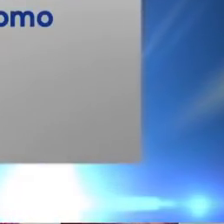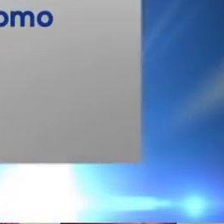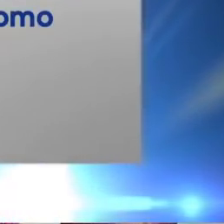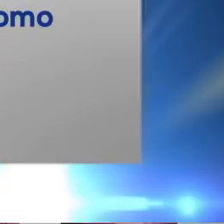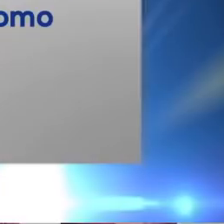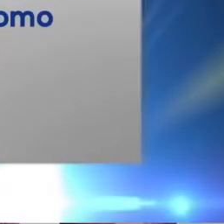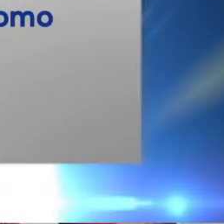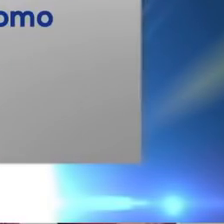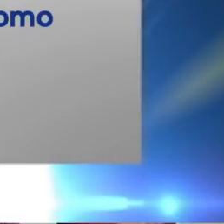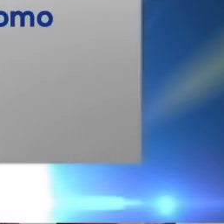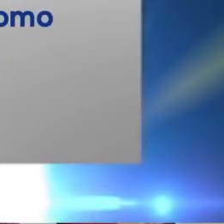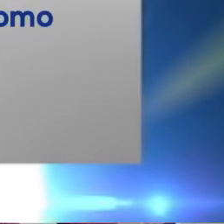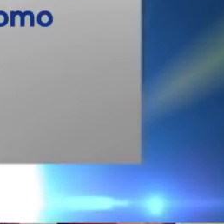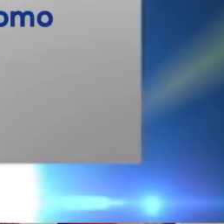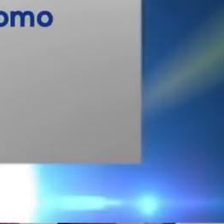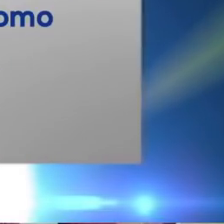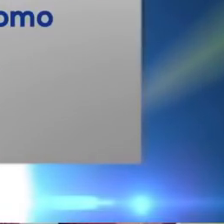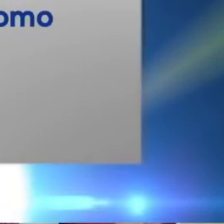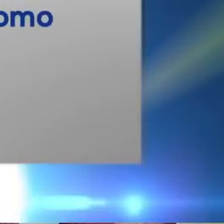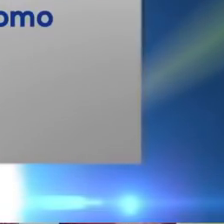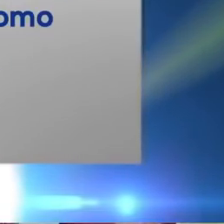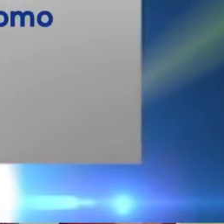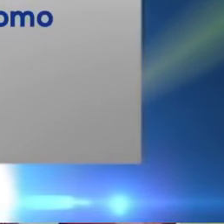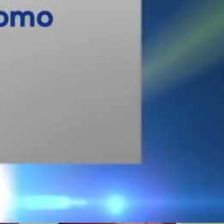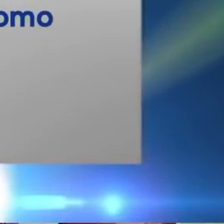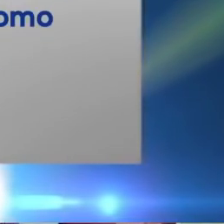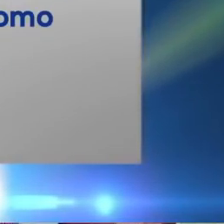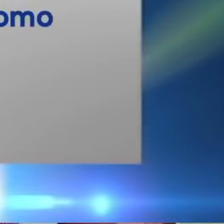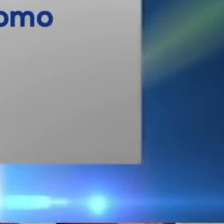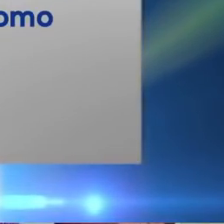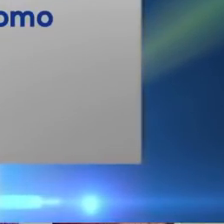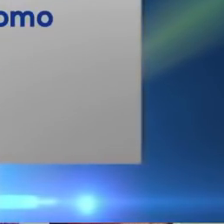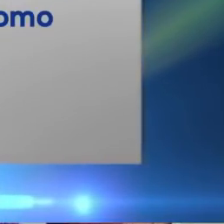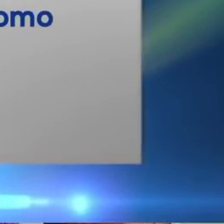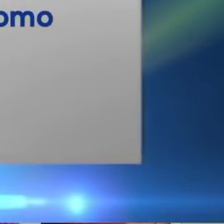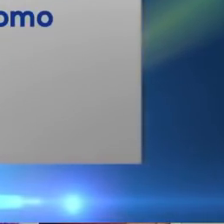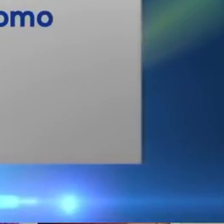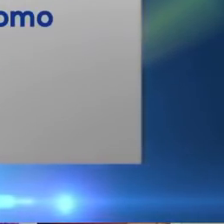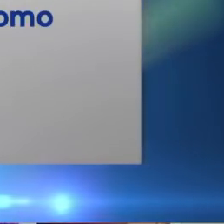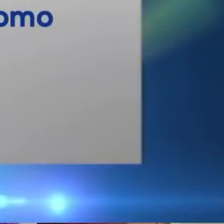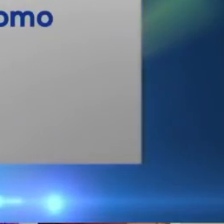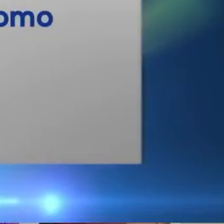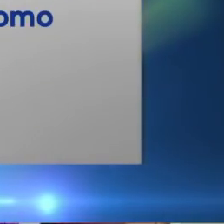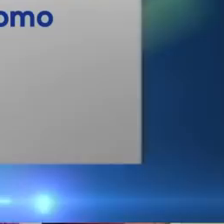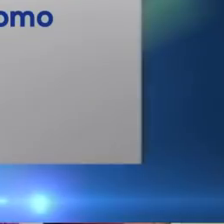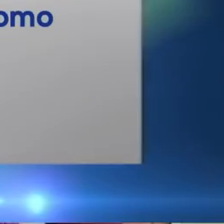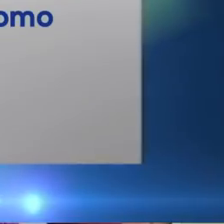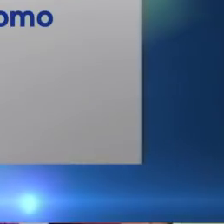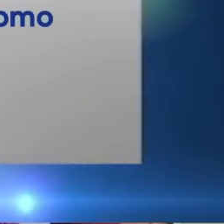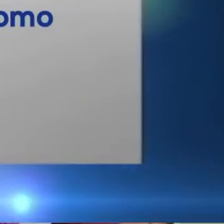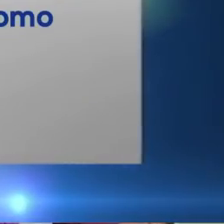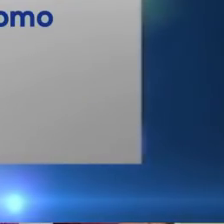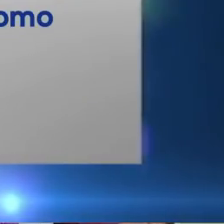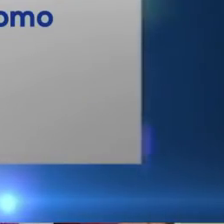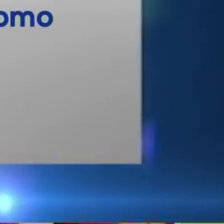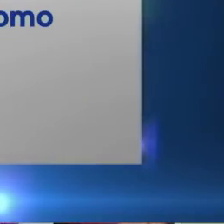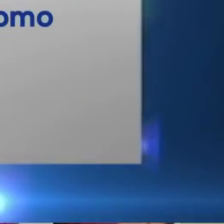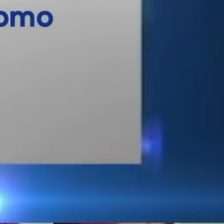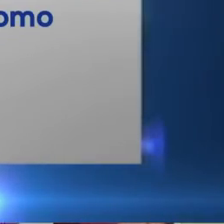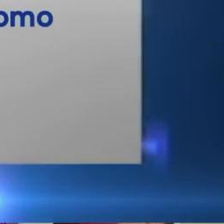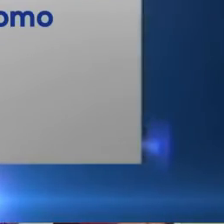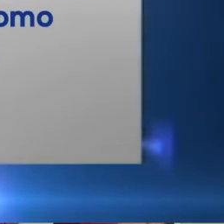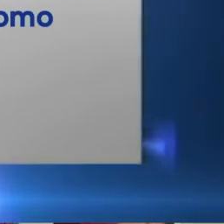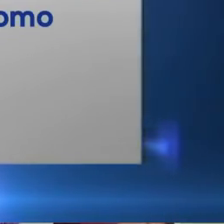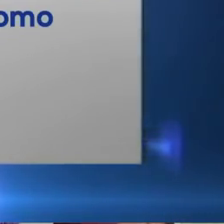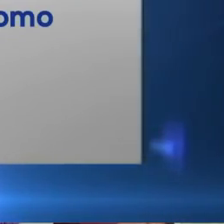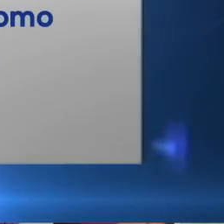quiero decir, la abuela por parte paterna, murió. Tenía unas propiedades, según dicen, ella le dejó una